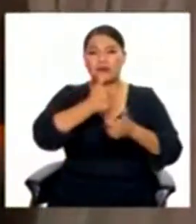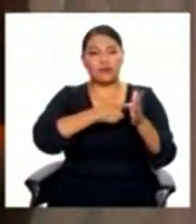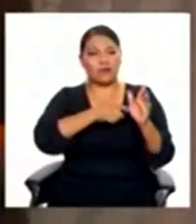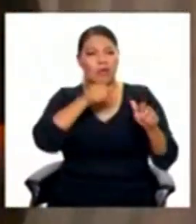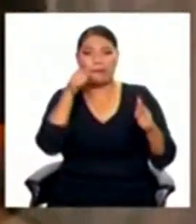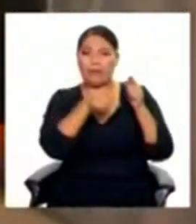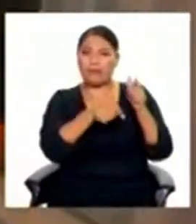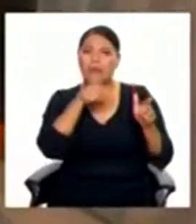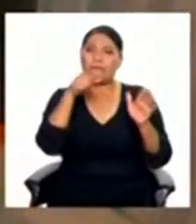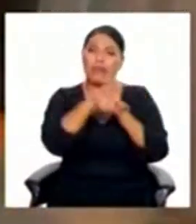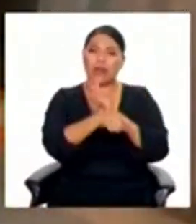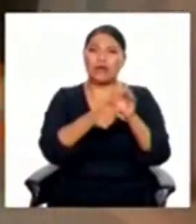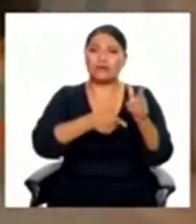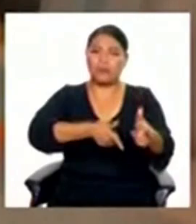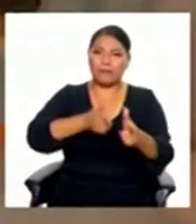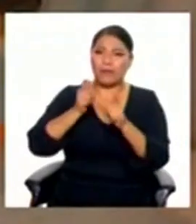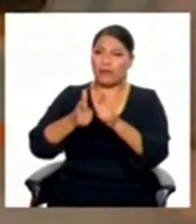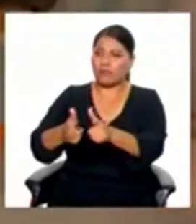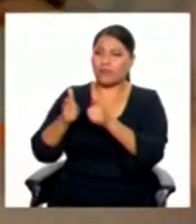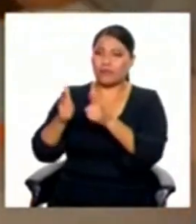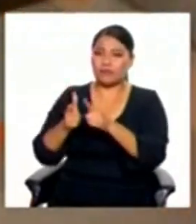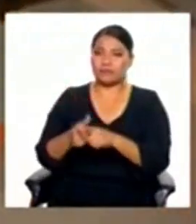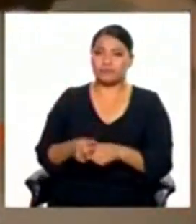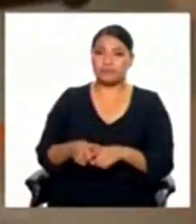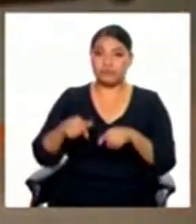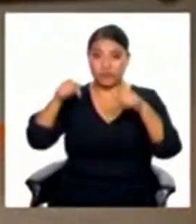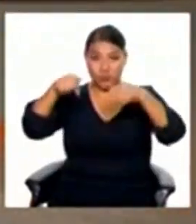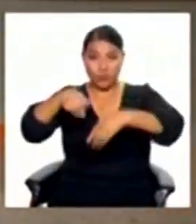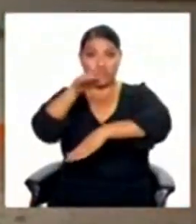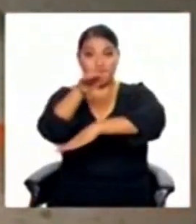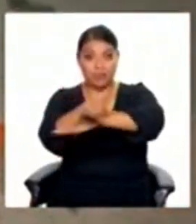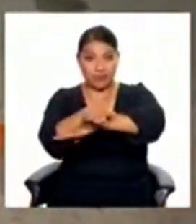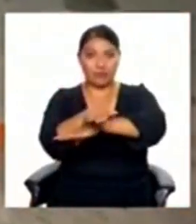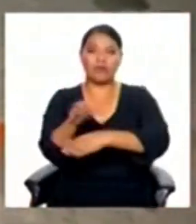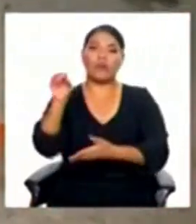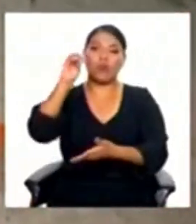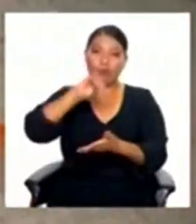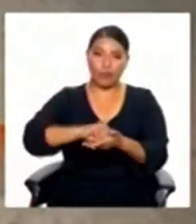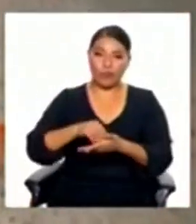acabar, y en esta tarde se ha vuelto a repetir. Reiteramos,